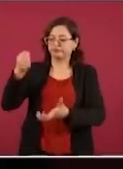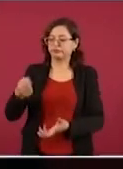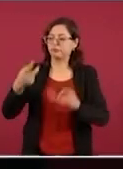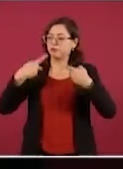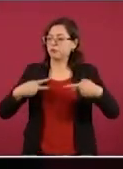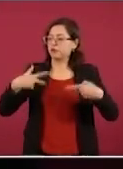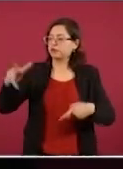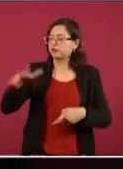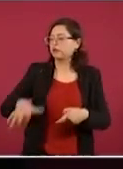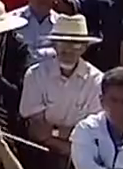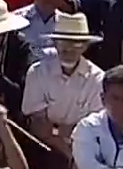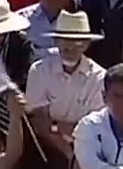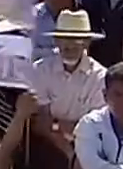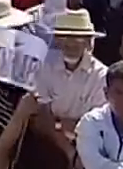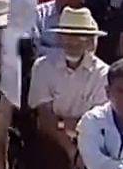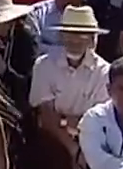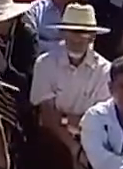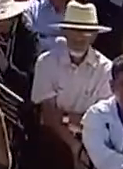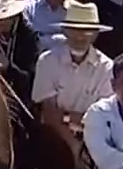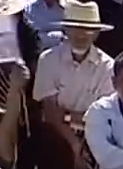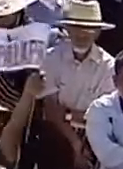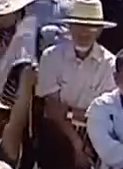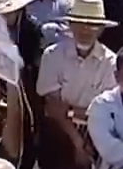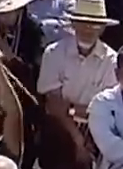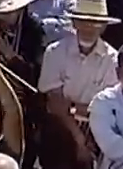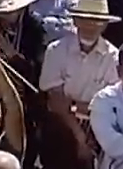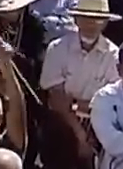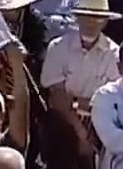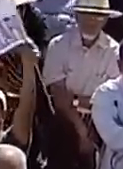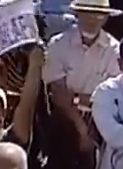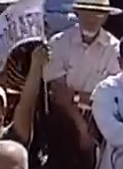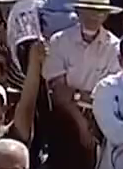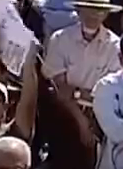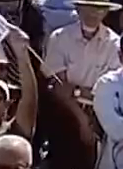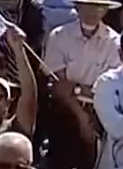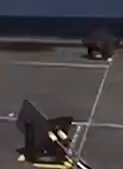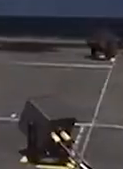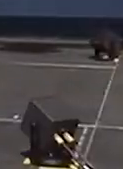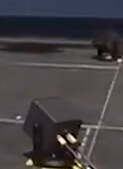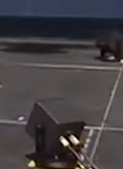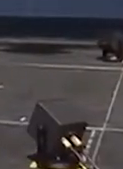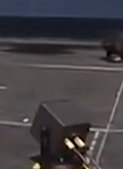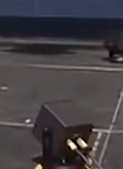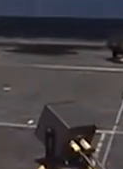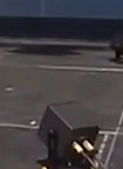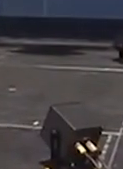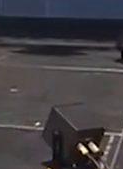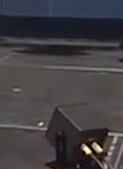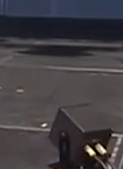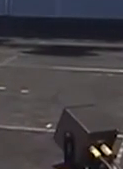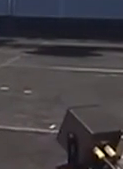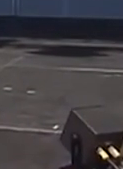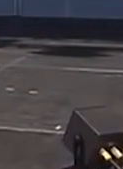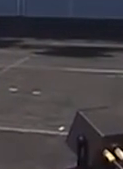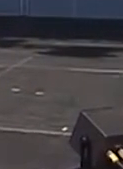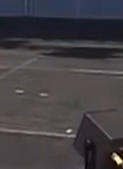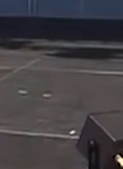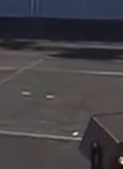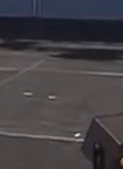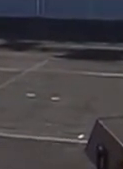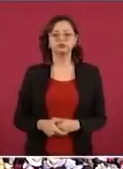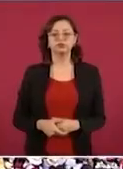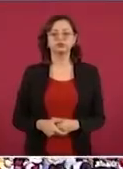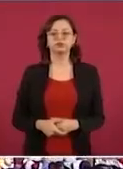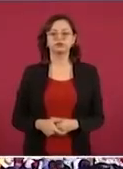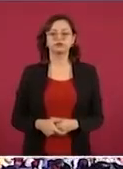mayoría de la gente. Explicó que el fortalecimiento del mercado interno prioriza la recuperación del campo sin comprometer el equilibrio